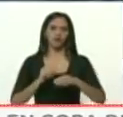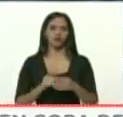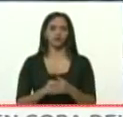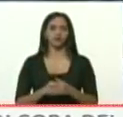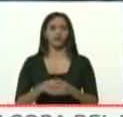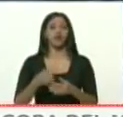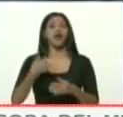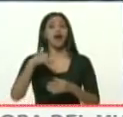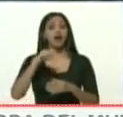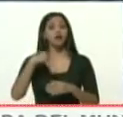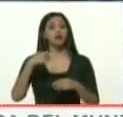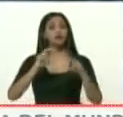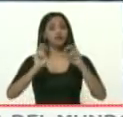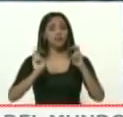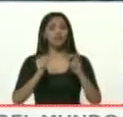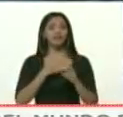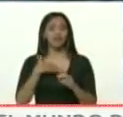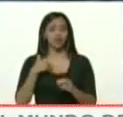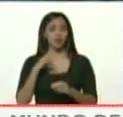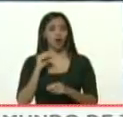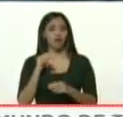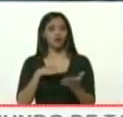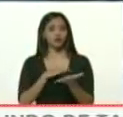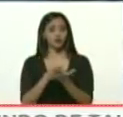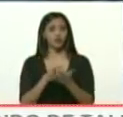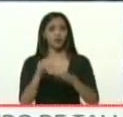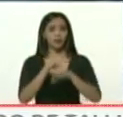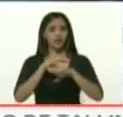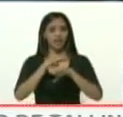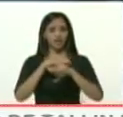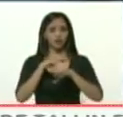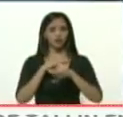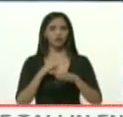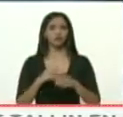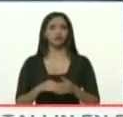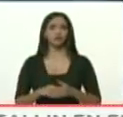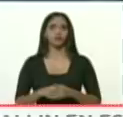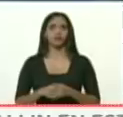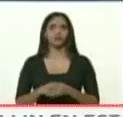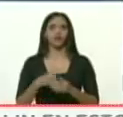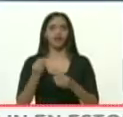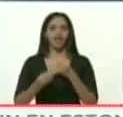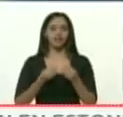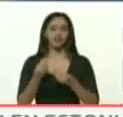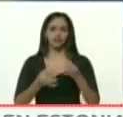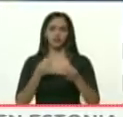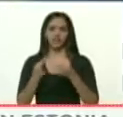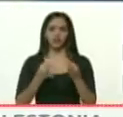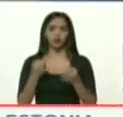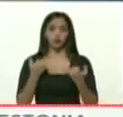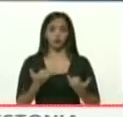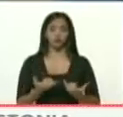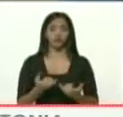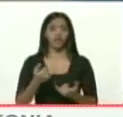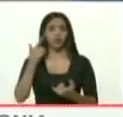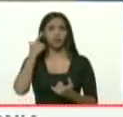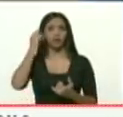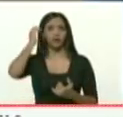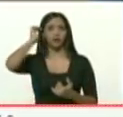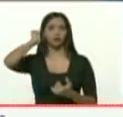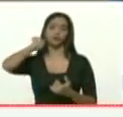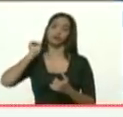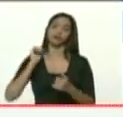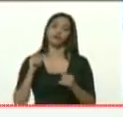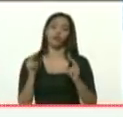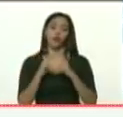temas que queremos también tratar con el ministro Néstor Luis Reverol. Él hacía referencia, pues, como ya es bien sabido y se ha conocido en la